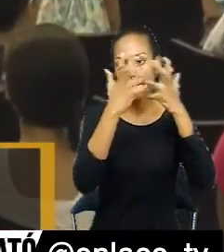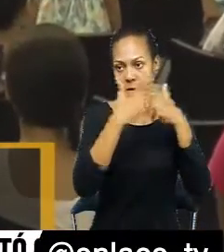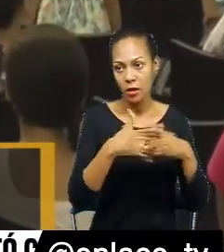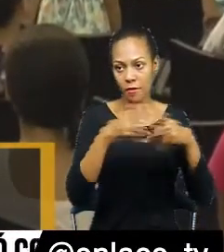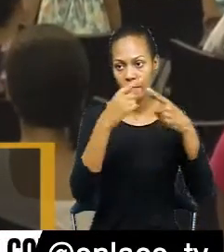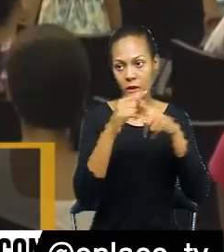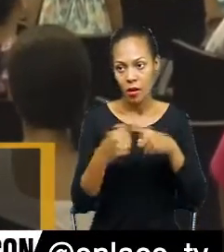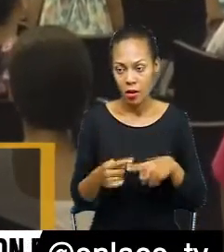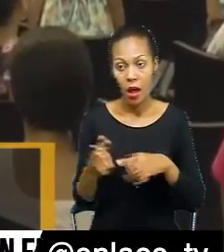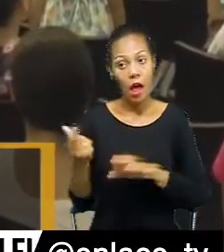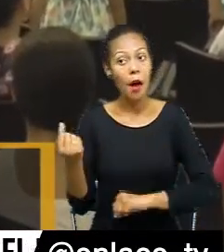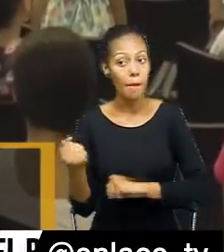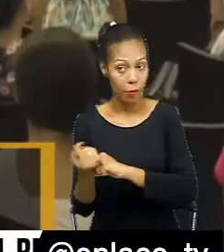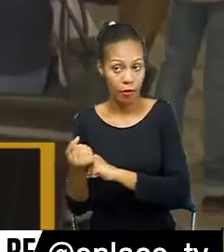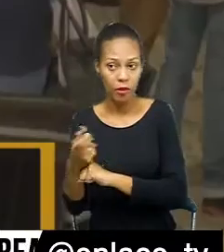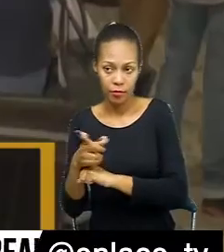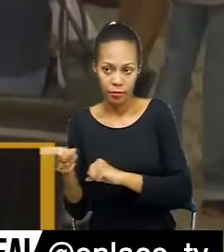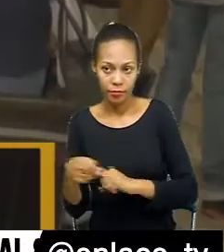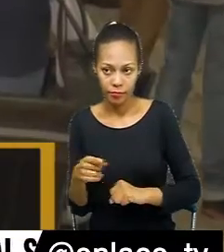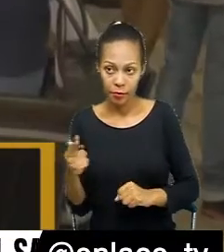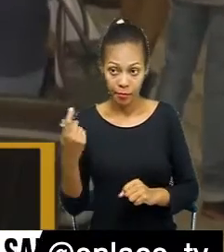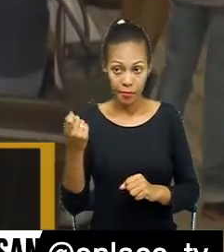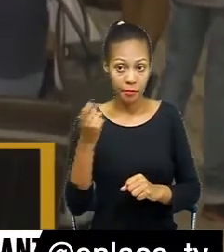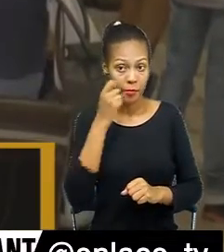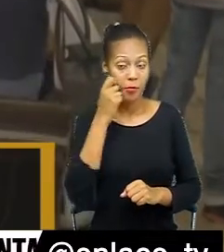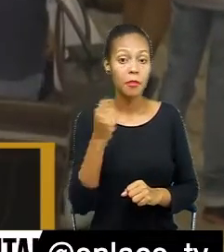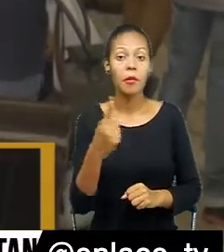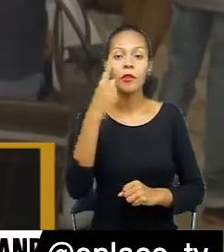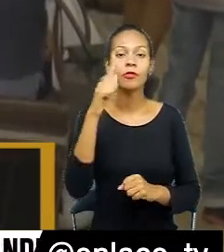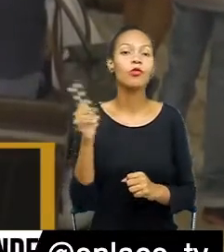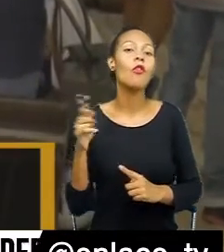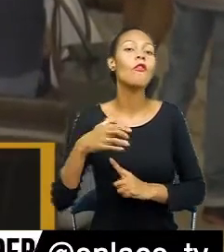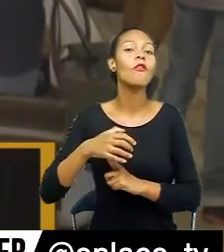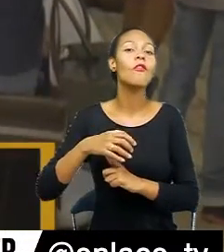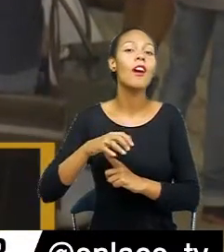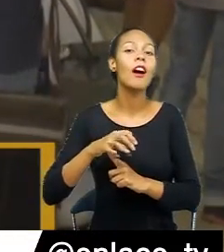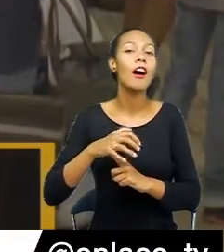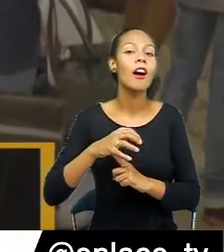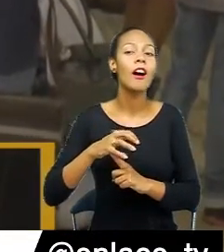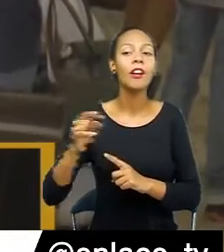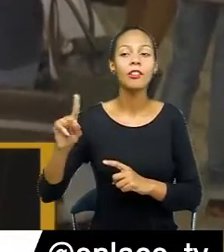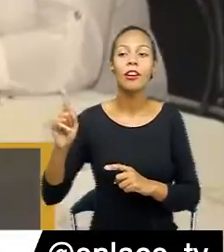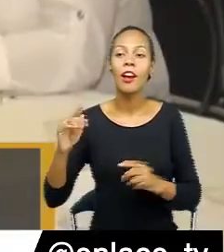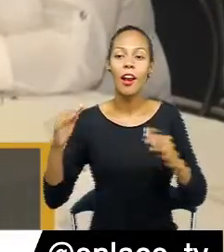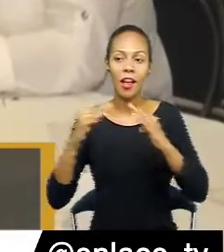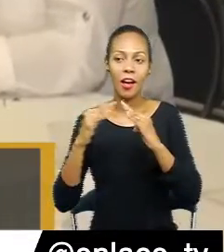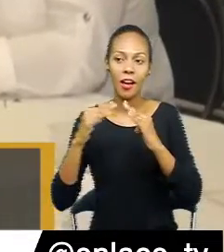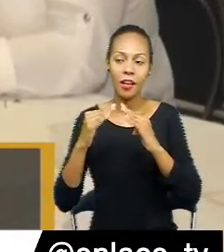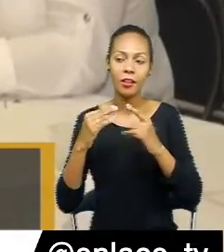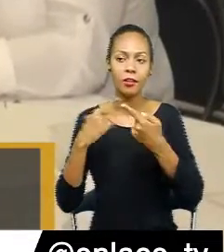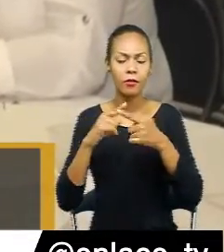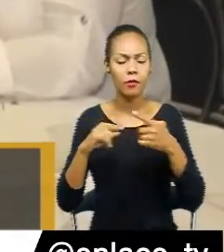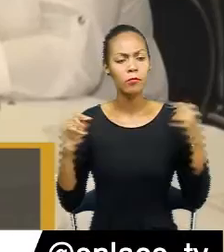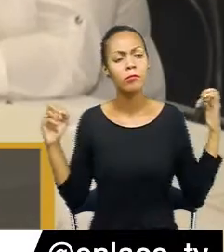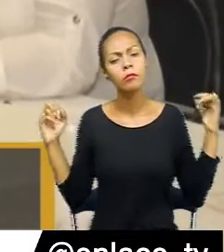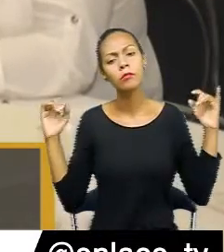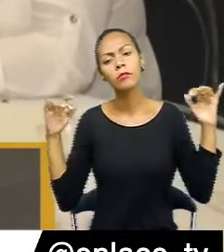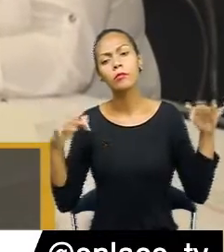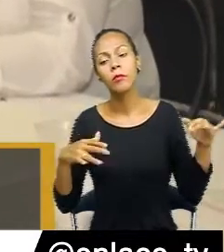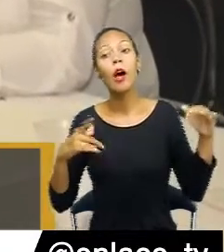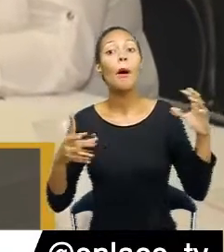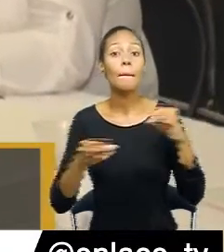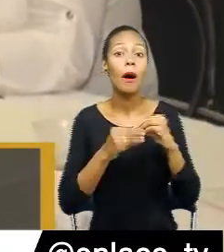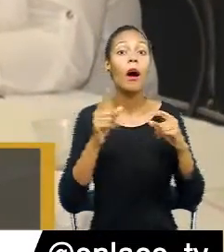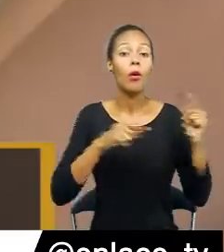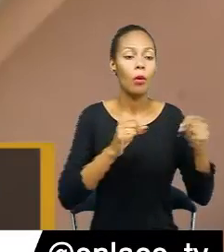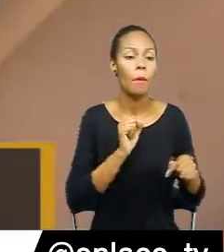mismo escenario la primera feria de la vivienda, en la que participaron varias constructoras y entidades bancarias que asesoraron a los 61